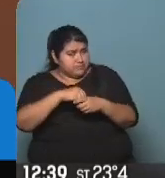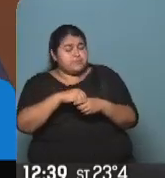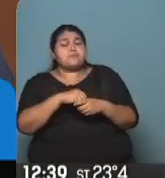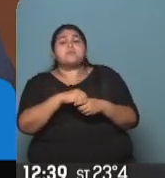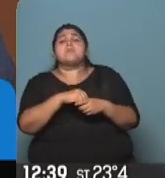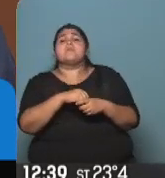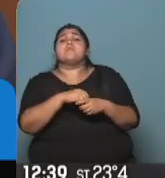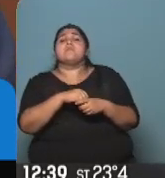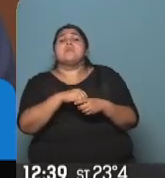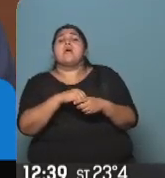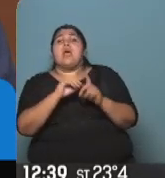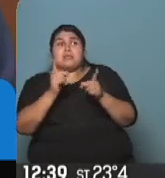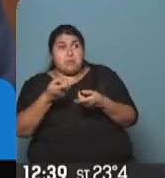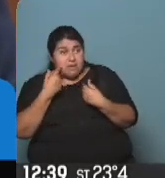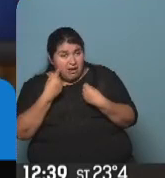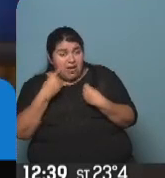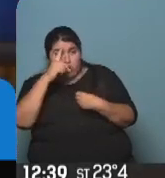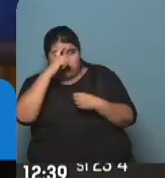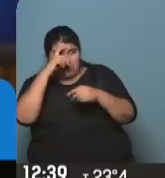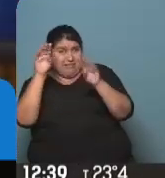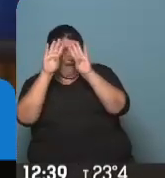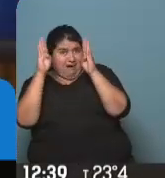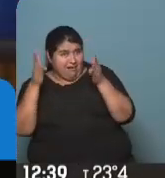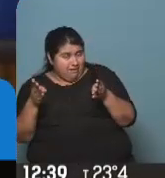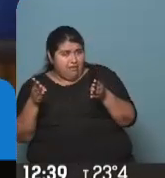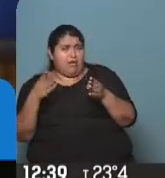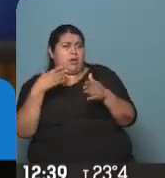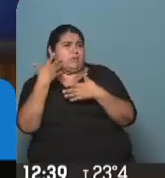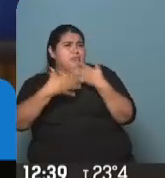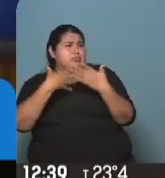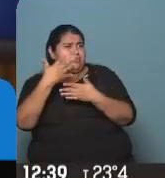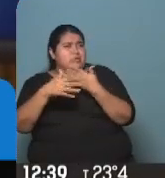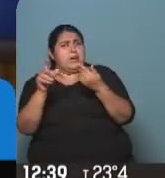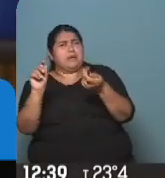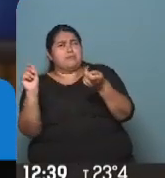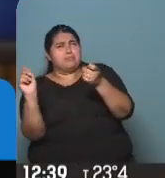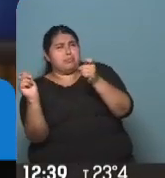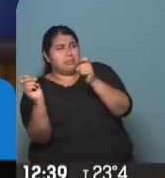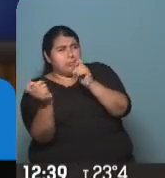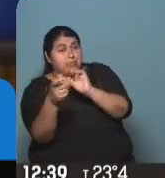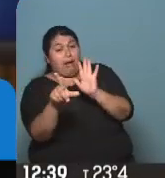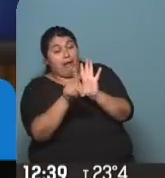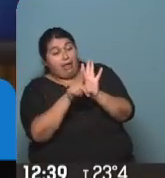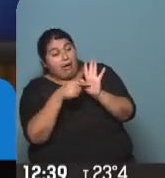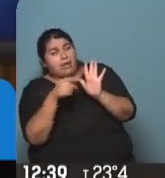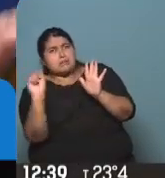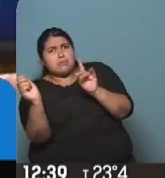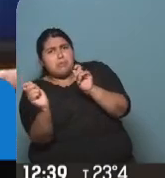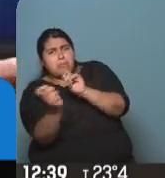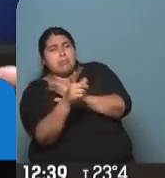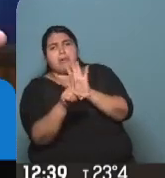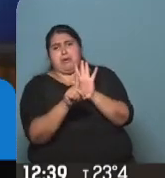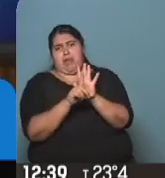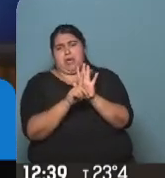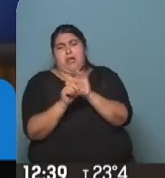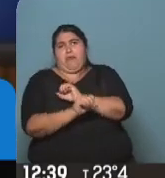Los psiquiátricos deben ir transformándose hasta su sustitución definitiva, lo plantea la ley. Claro. Es decir, y esto no se puede hacer de un